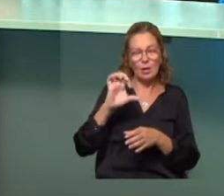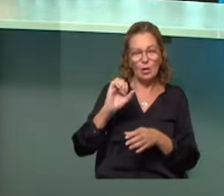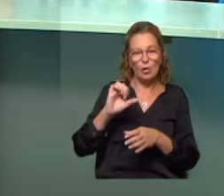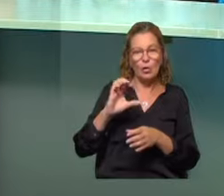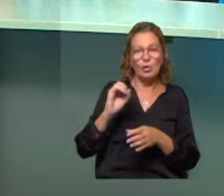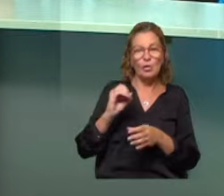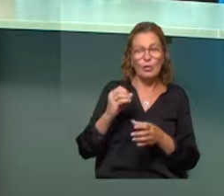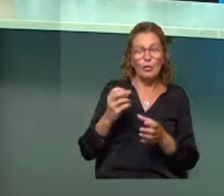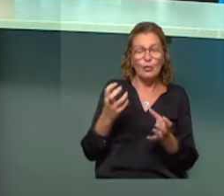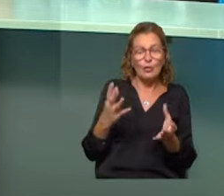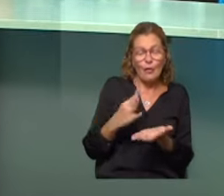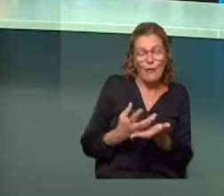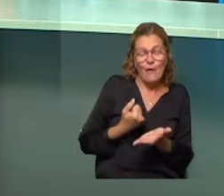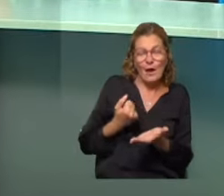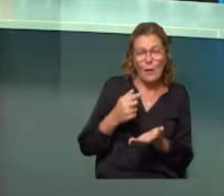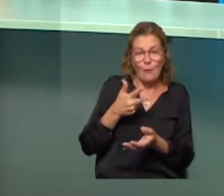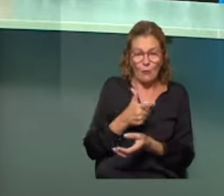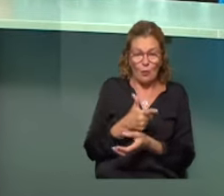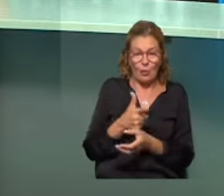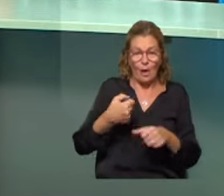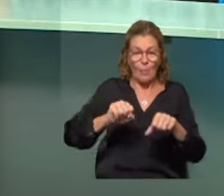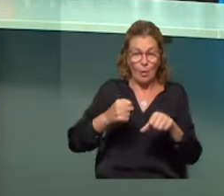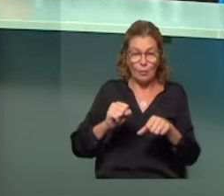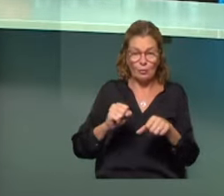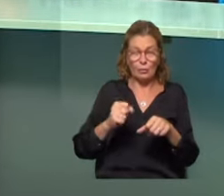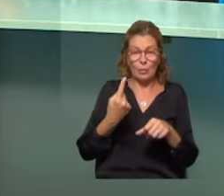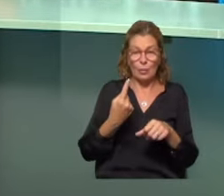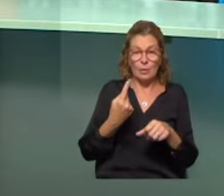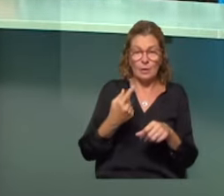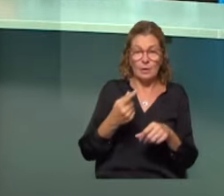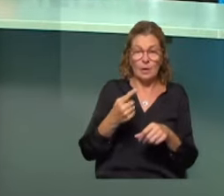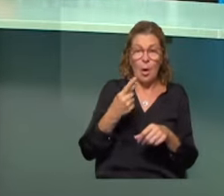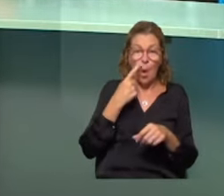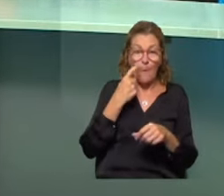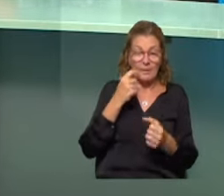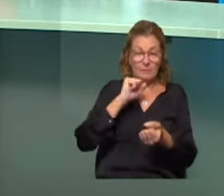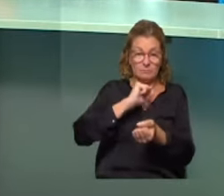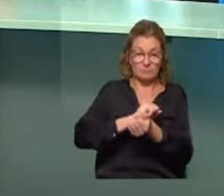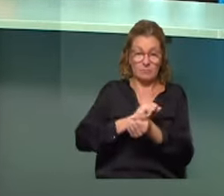prendieron fuego el lugar donde trabajaba y por este hecho fue detenido un hombre de 27 años.